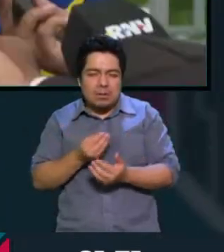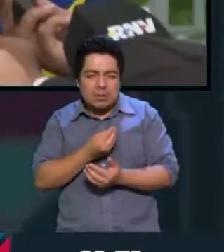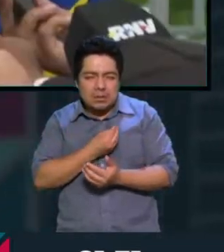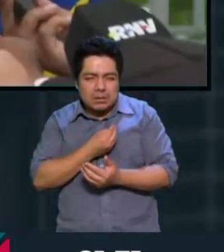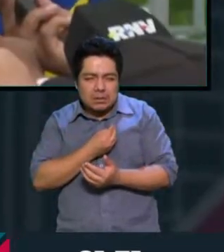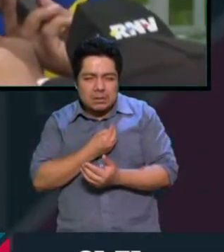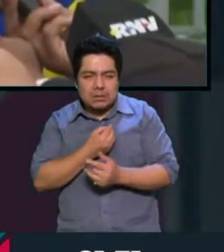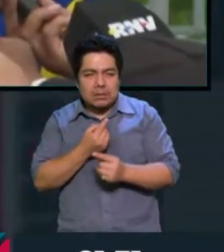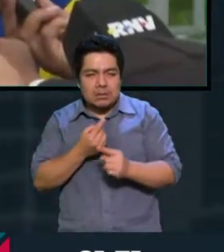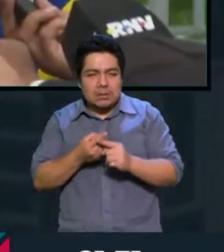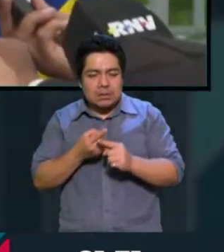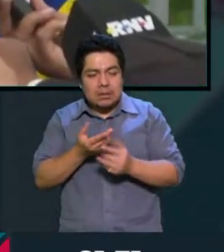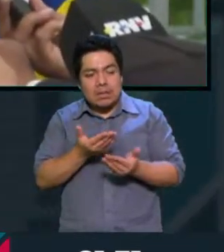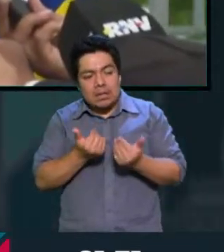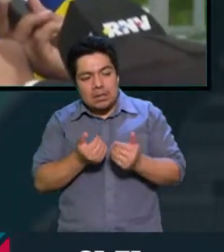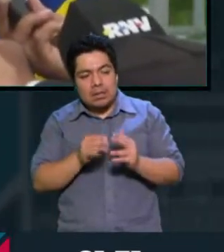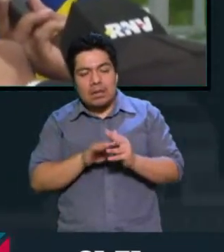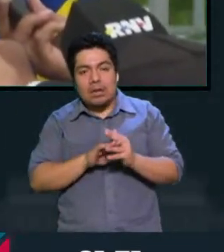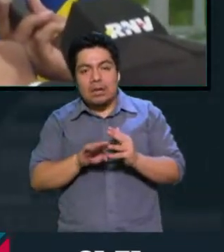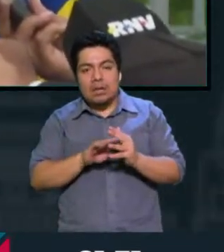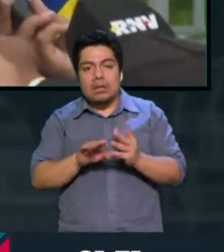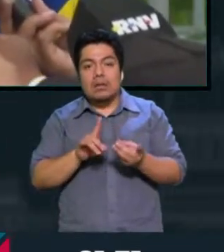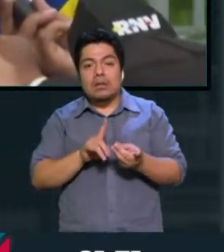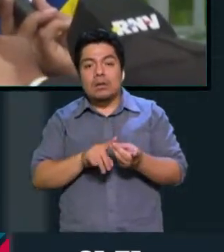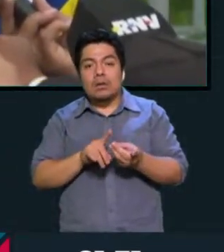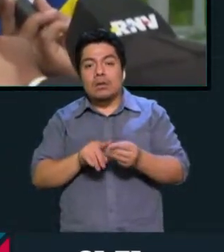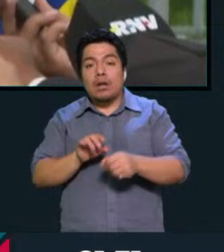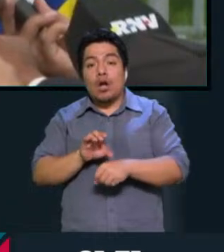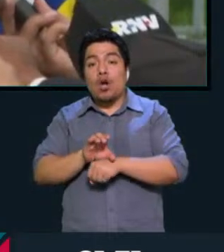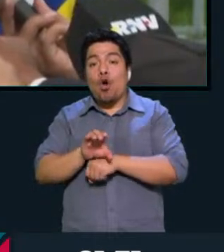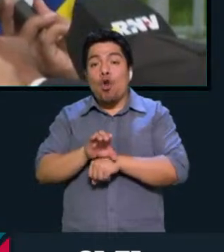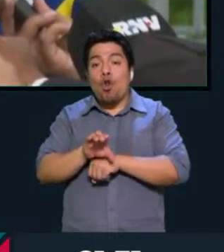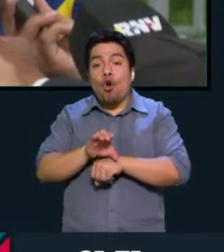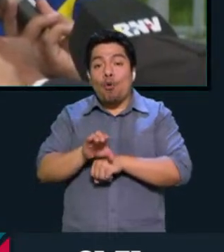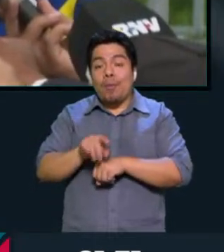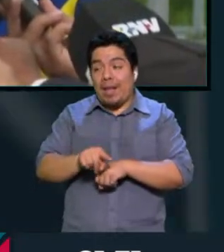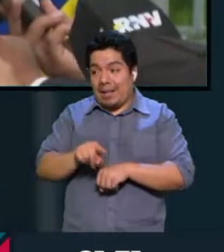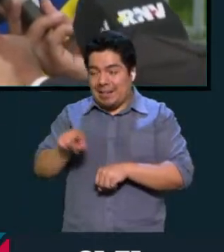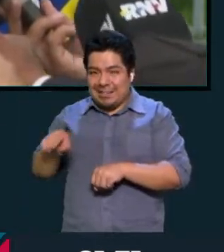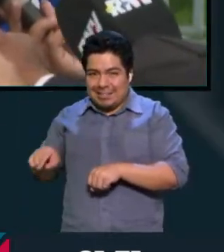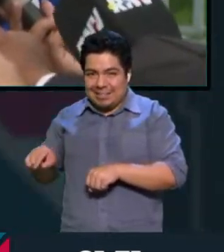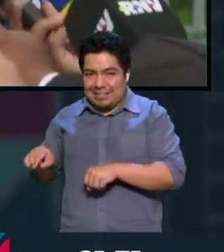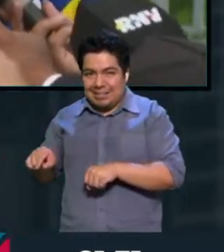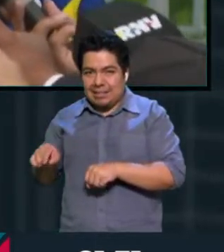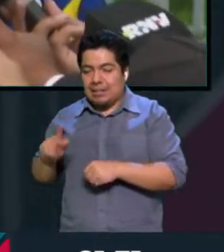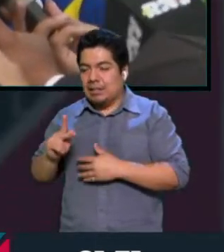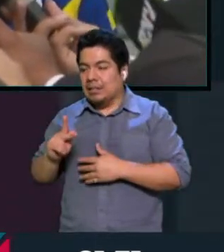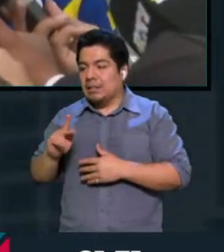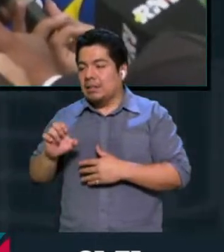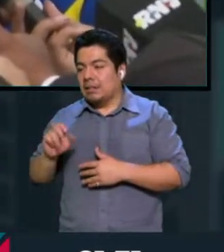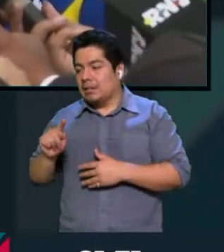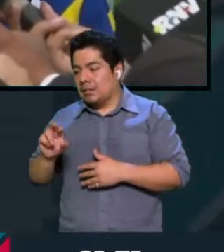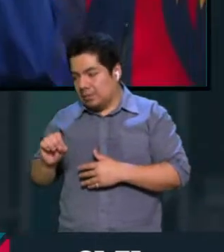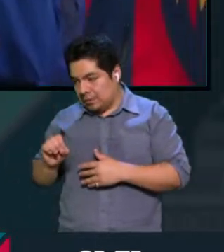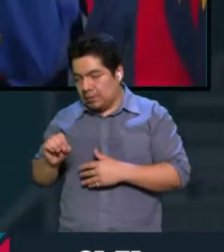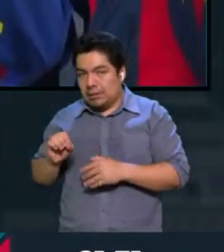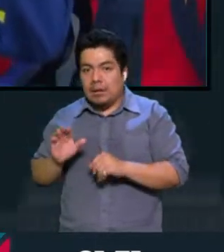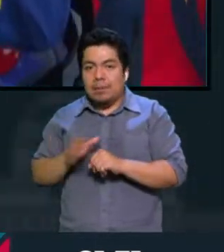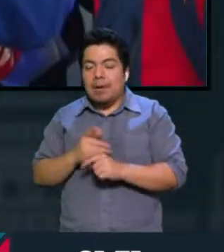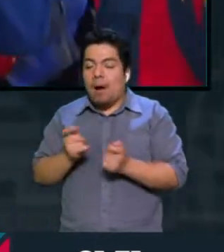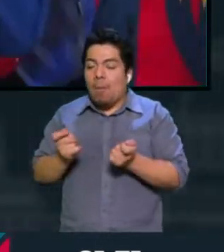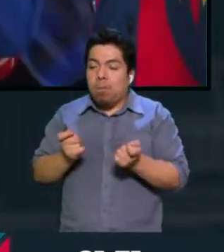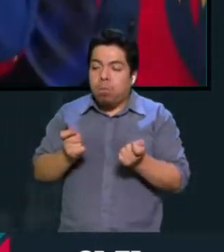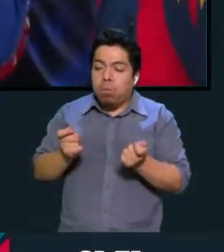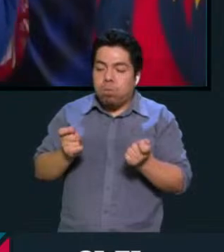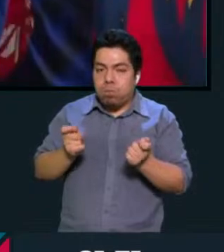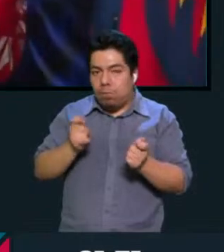ha recibido a los venezolanos es Colombia, su país vecino. Y justamente a la entrada de Petros hubo una serie de acuerdos para regularizar un